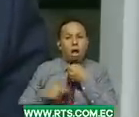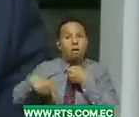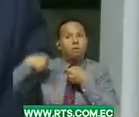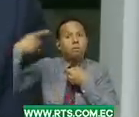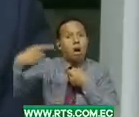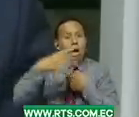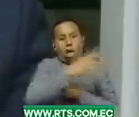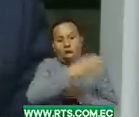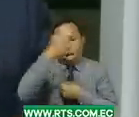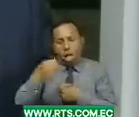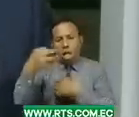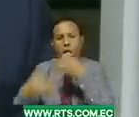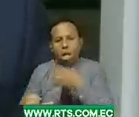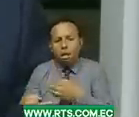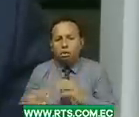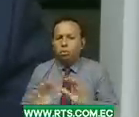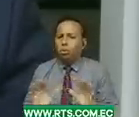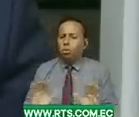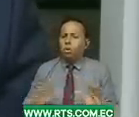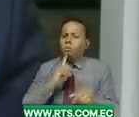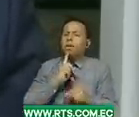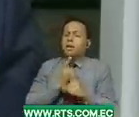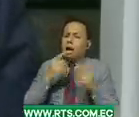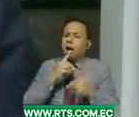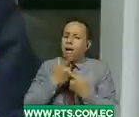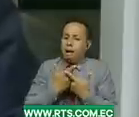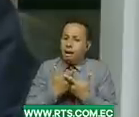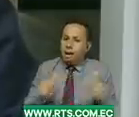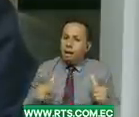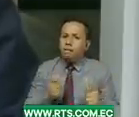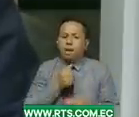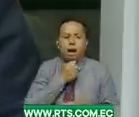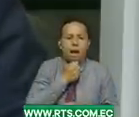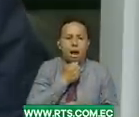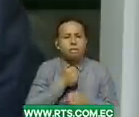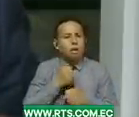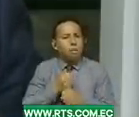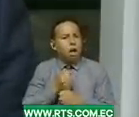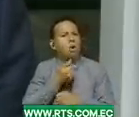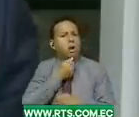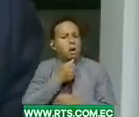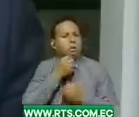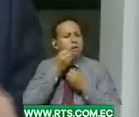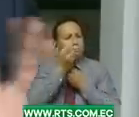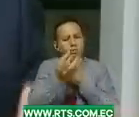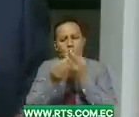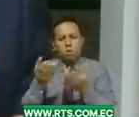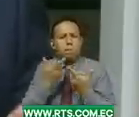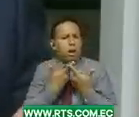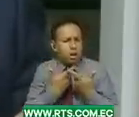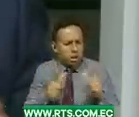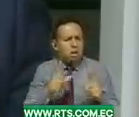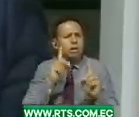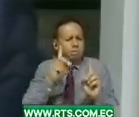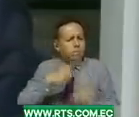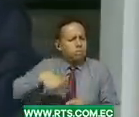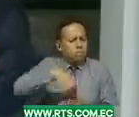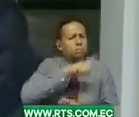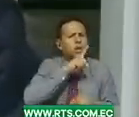bien existen los estándares de la libertad de expresión, del libre periodismo, que les protege absolutamente a toda la labor periodística,